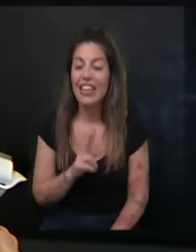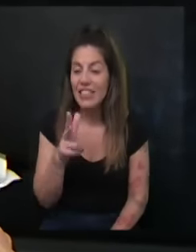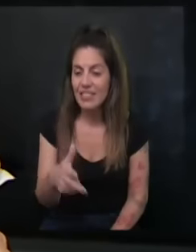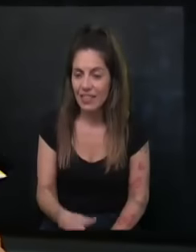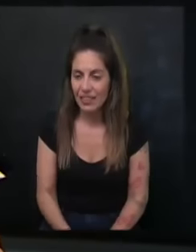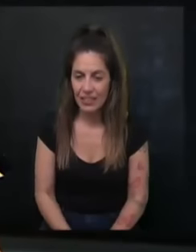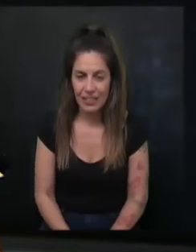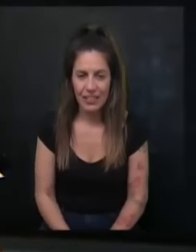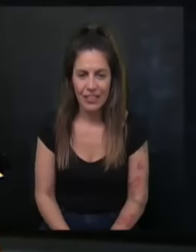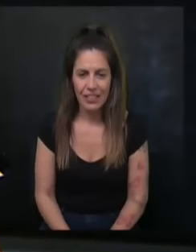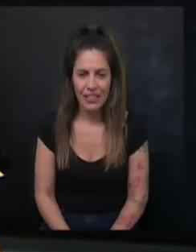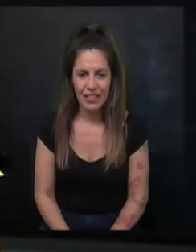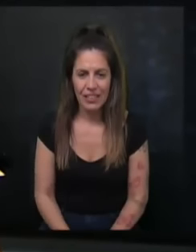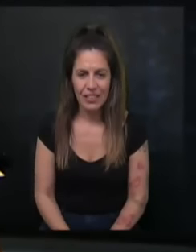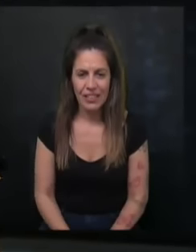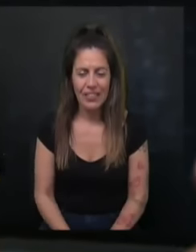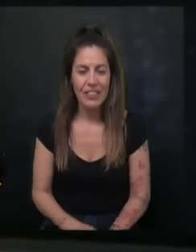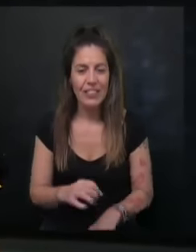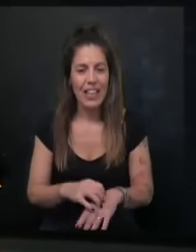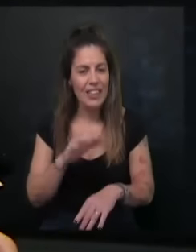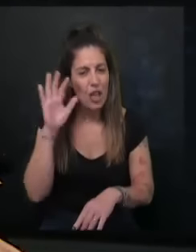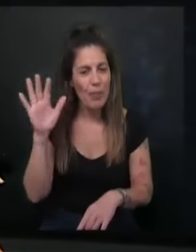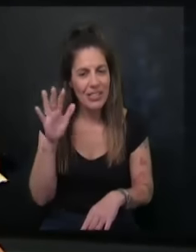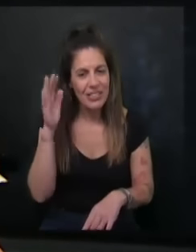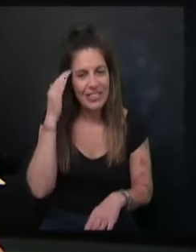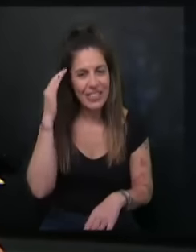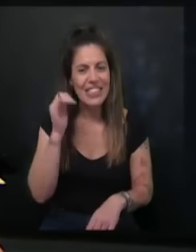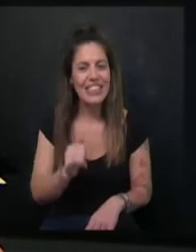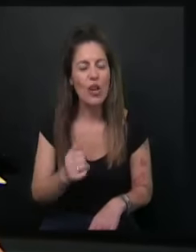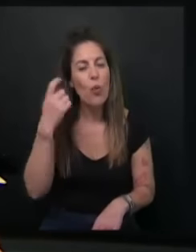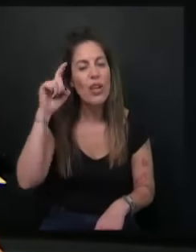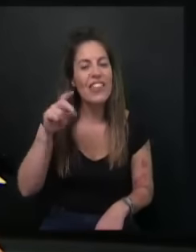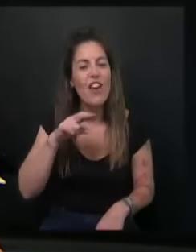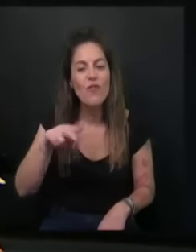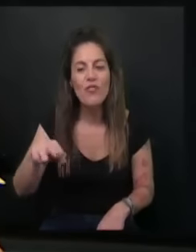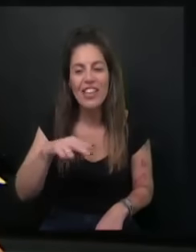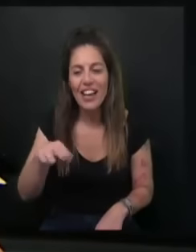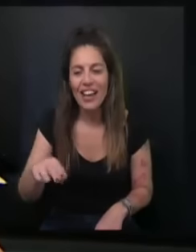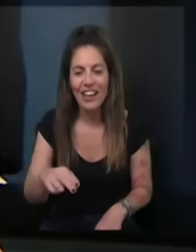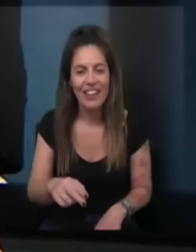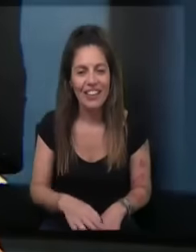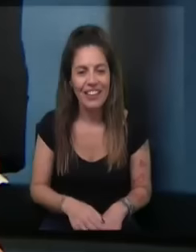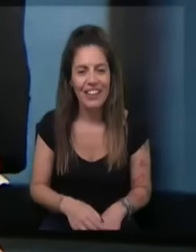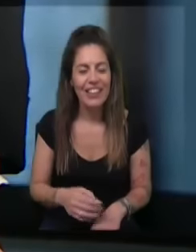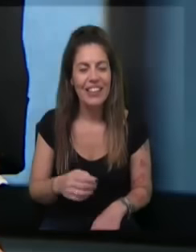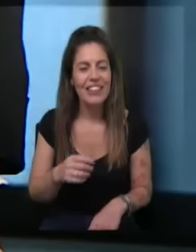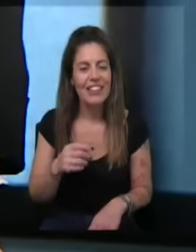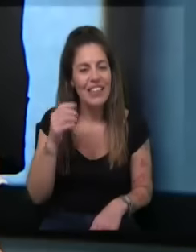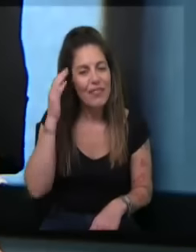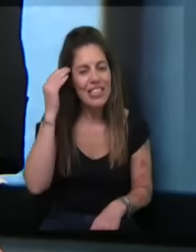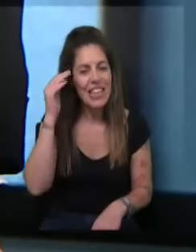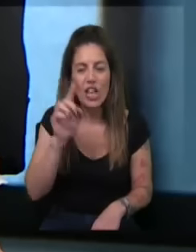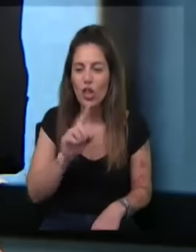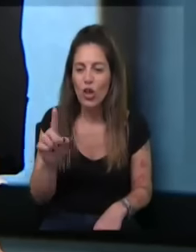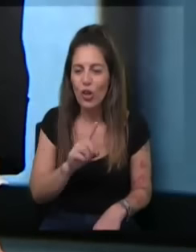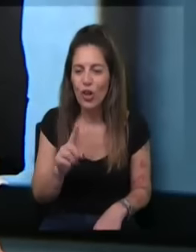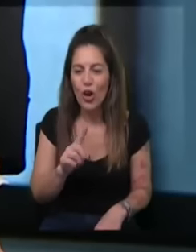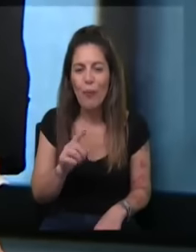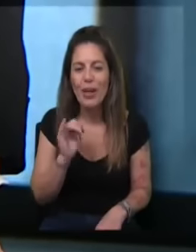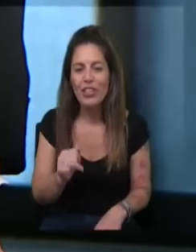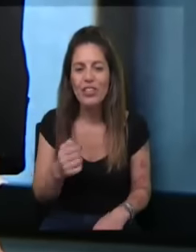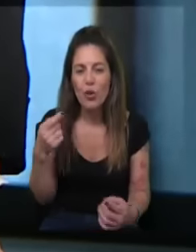desde el punto de vista psiquiátrico nos dice si tengo alguna idea fija desde el punto de vista psiquiátrico no pero tengo sí